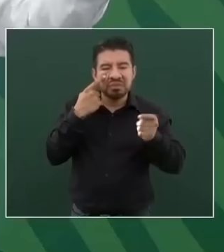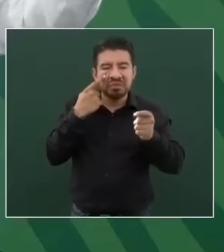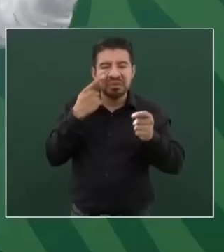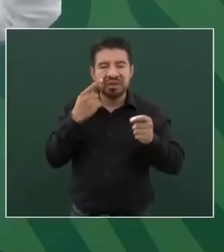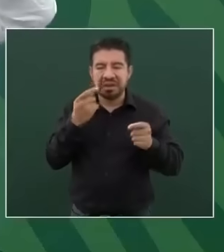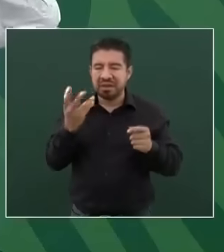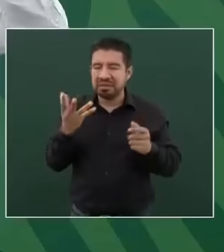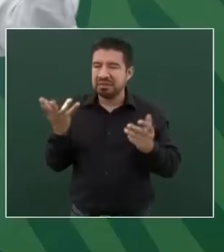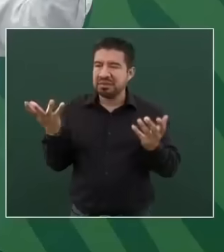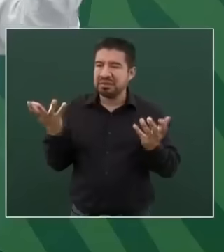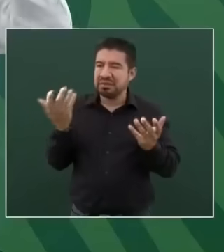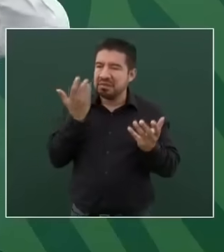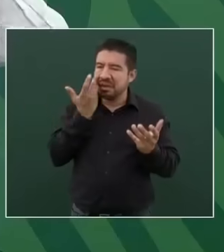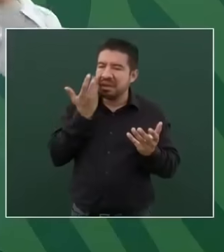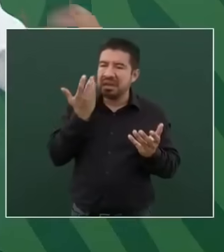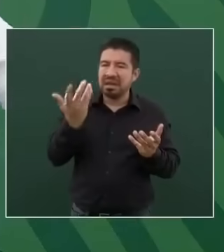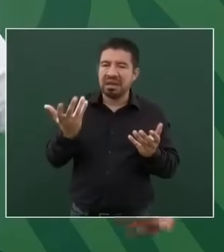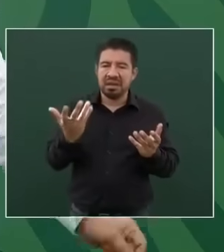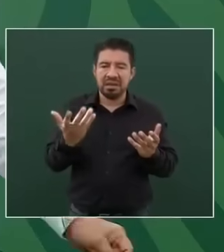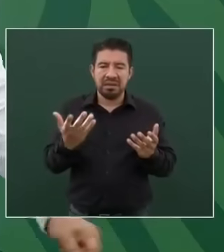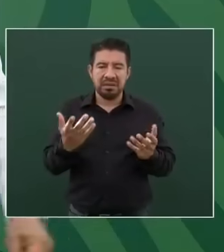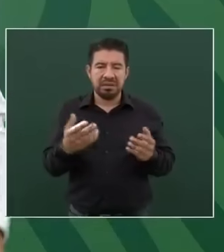no quean